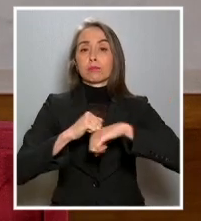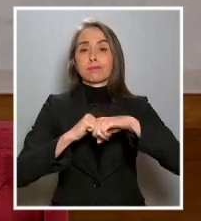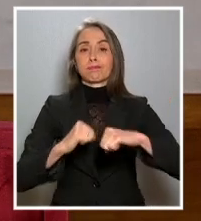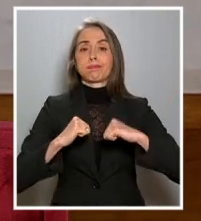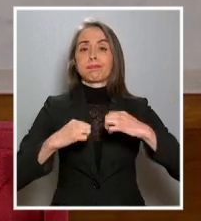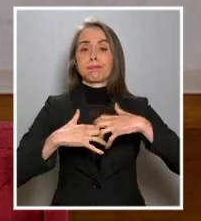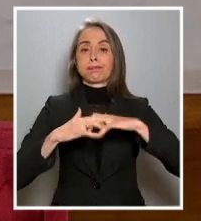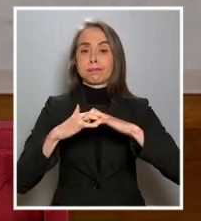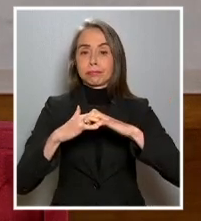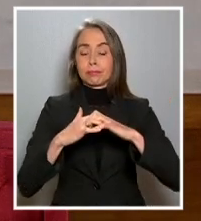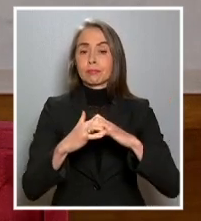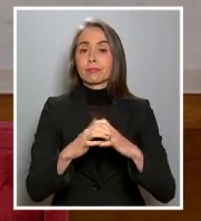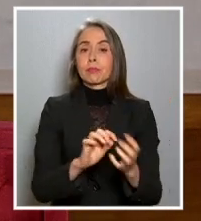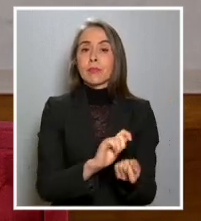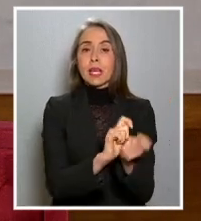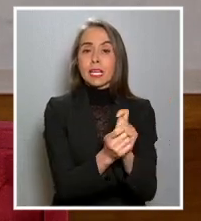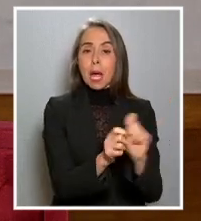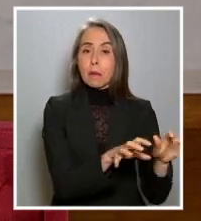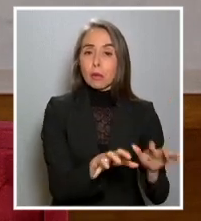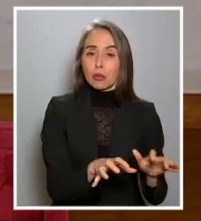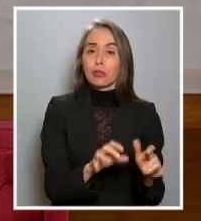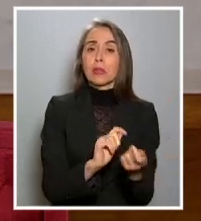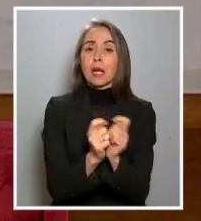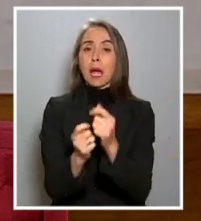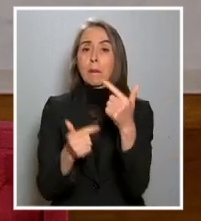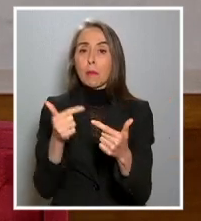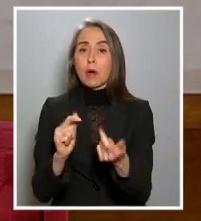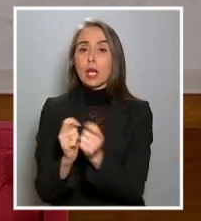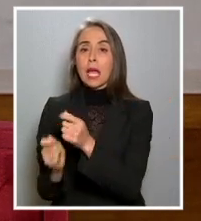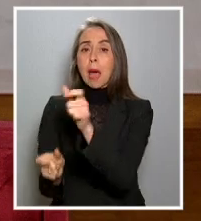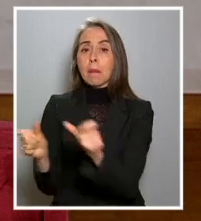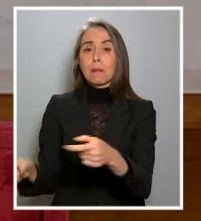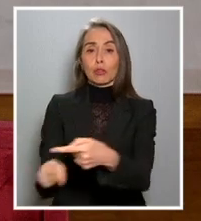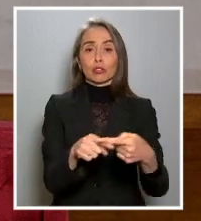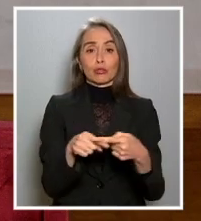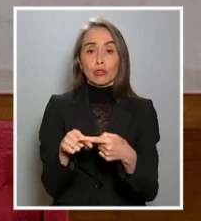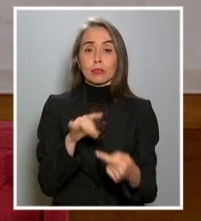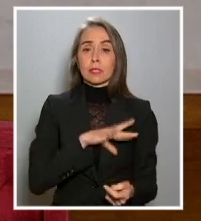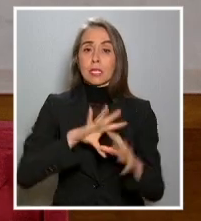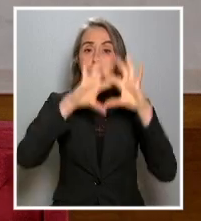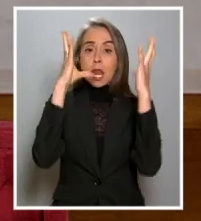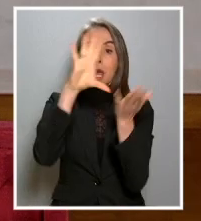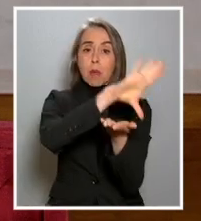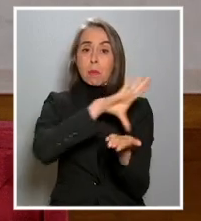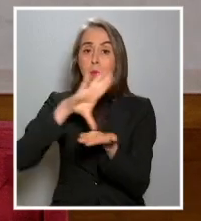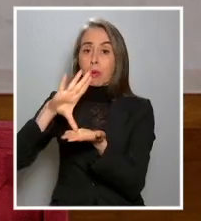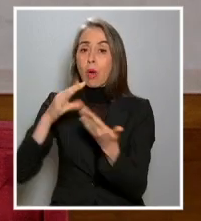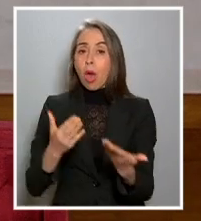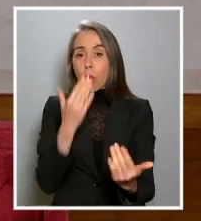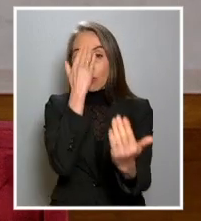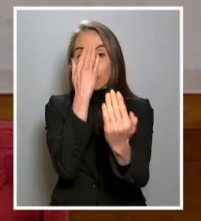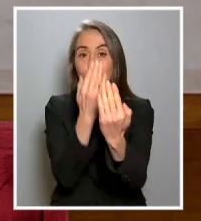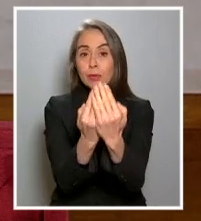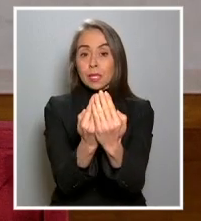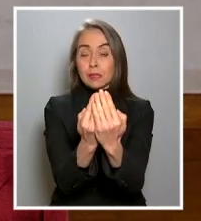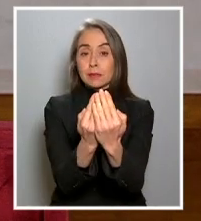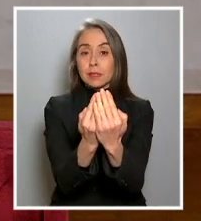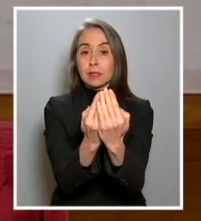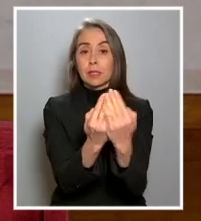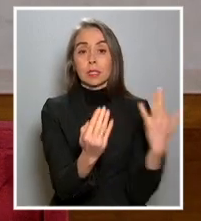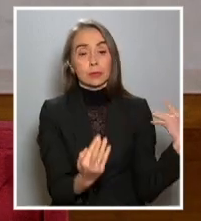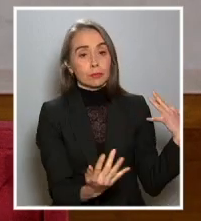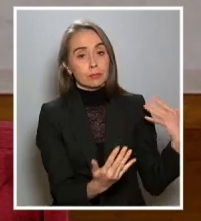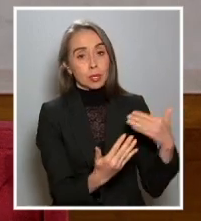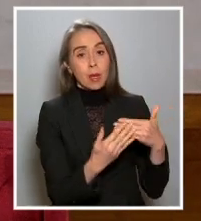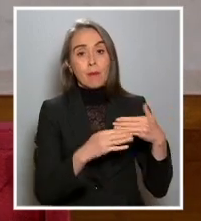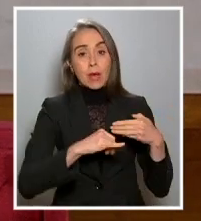Los cambios materiales, políticos y sociales que Chile y el mundo están enfrentando, han sido y